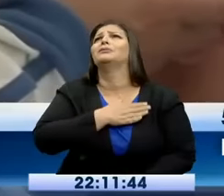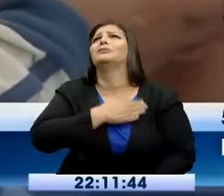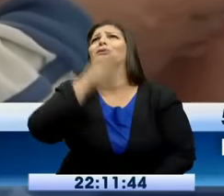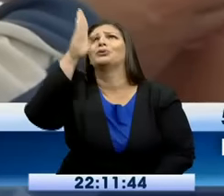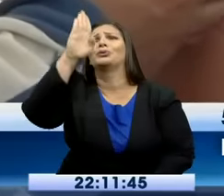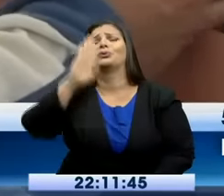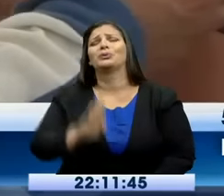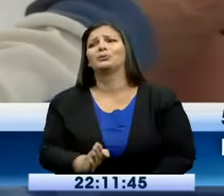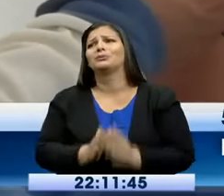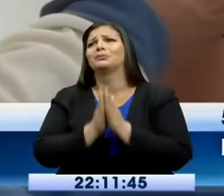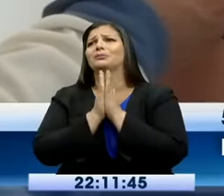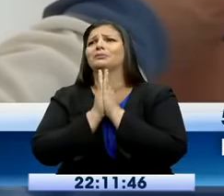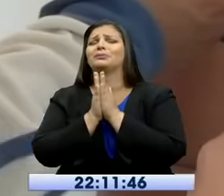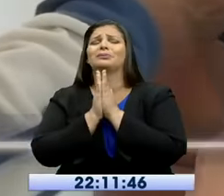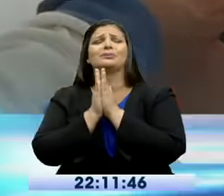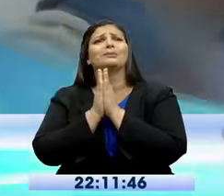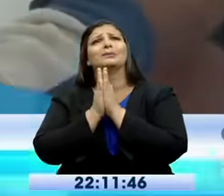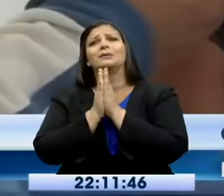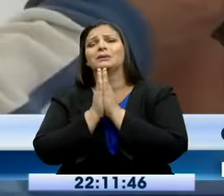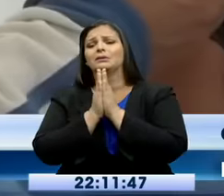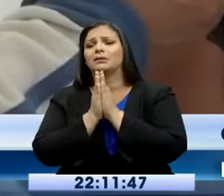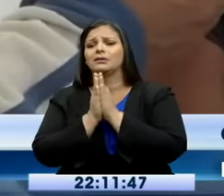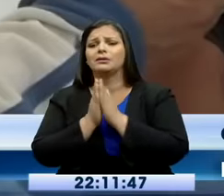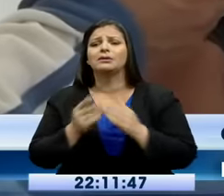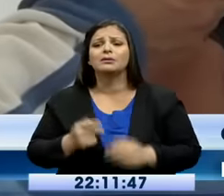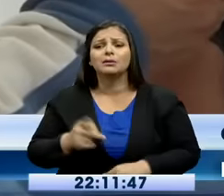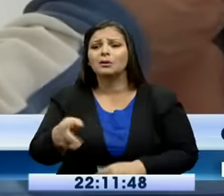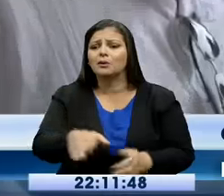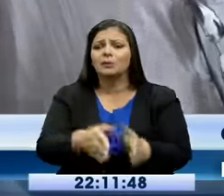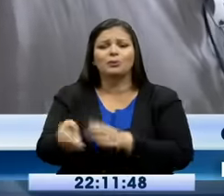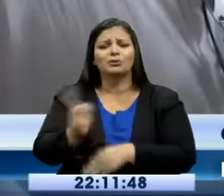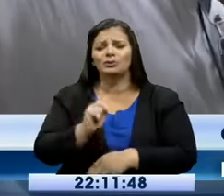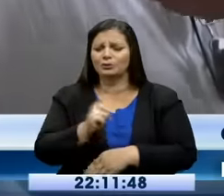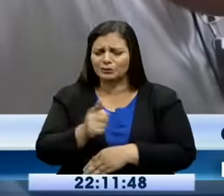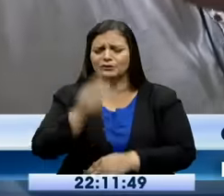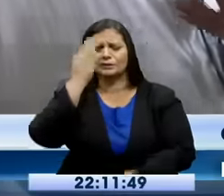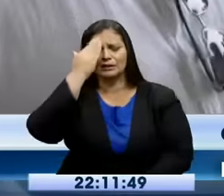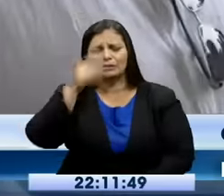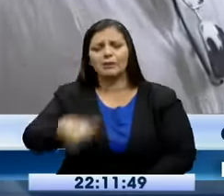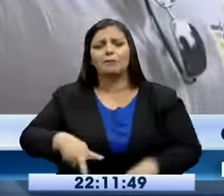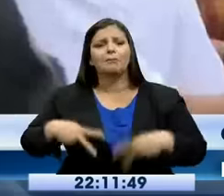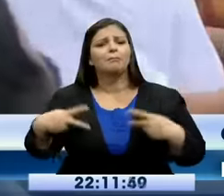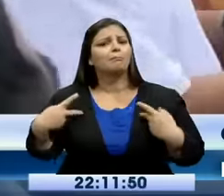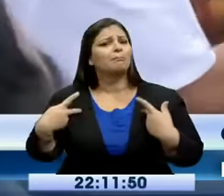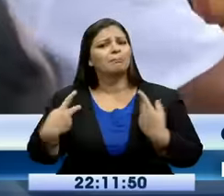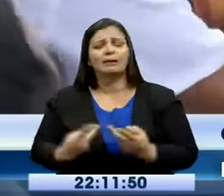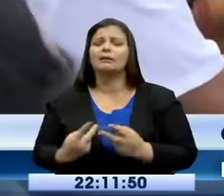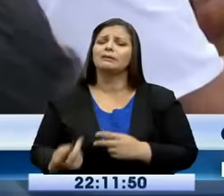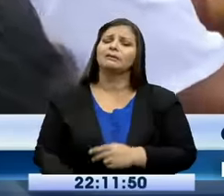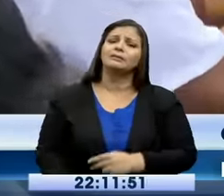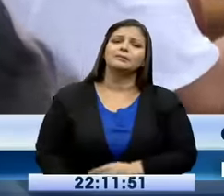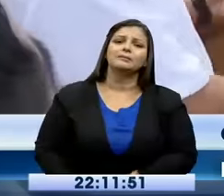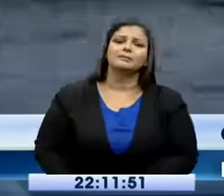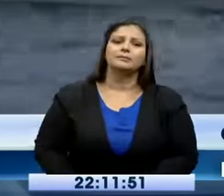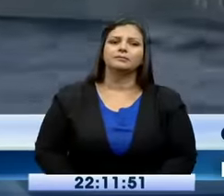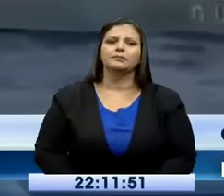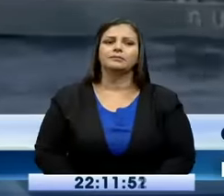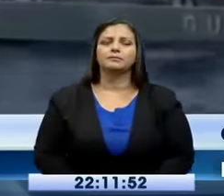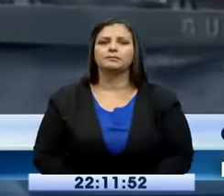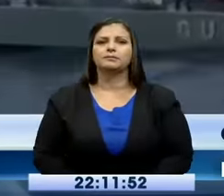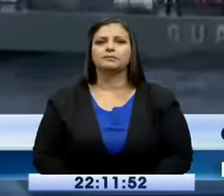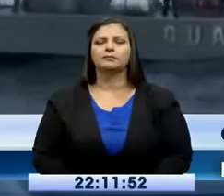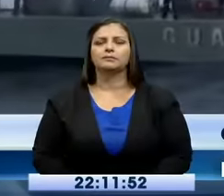Virgen, que ellos han de regresar con vida. Javier Santos, gobernador de Manabí, entregó la lista de las